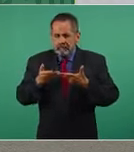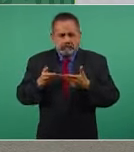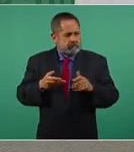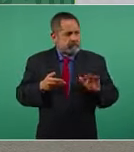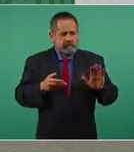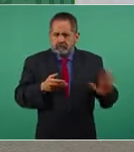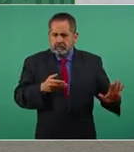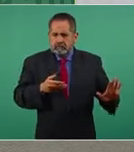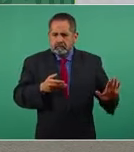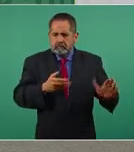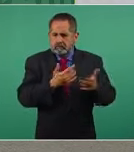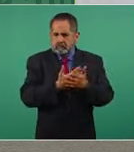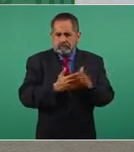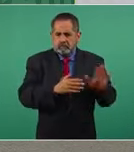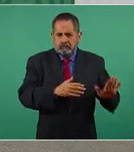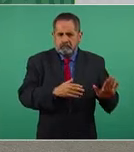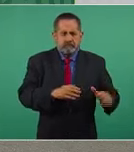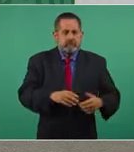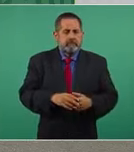espérense.